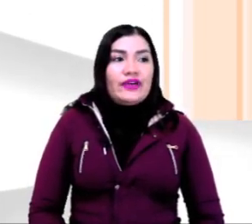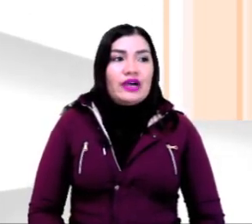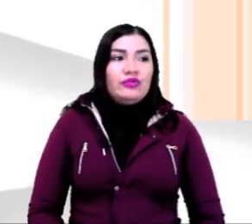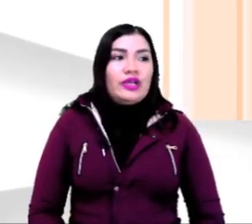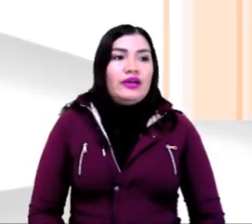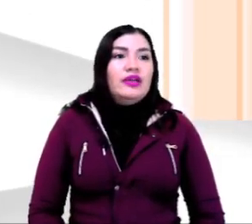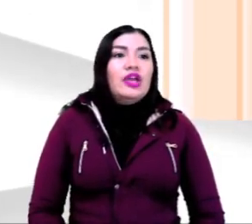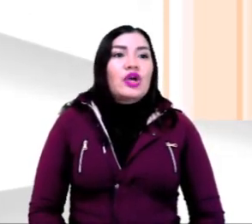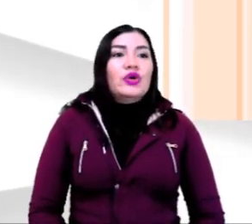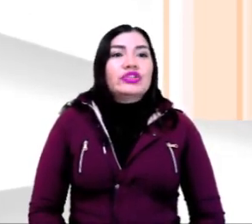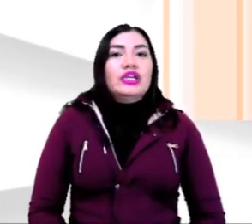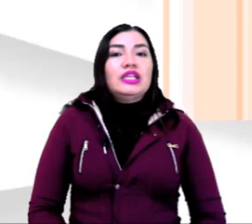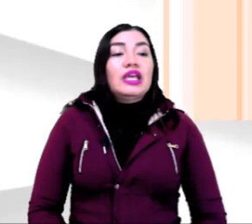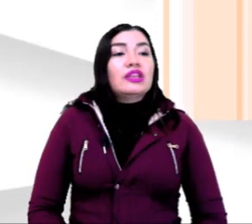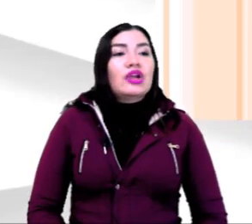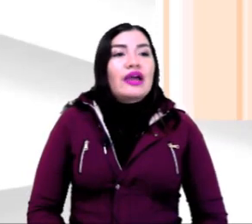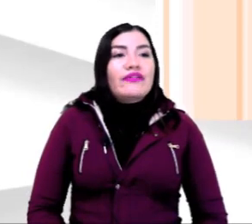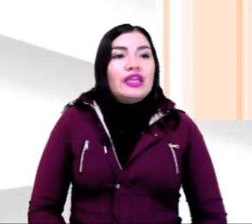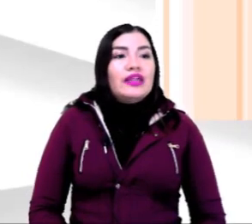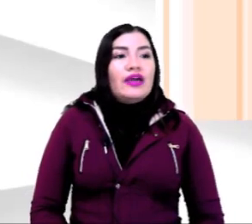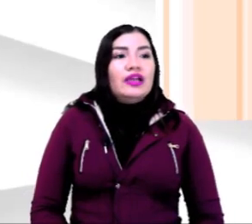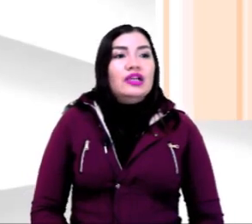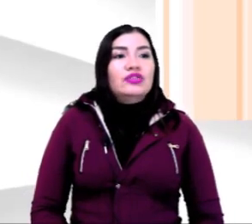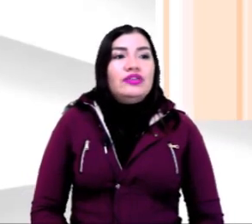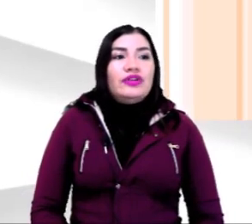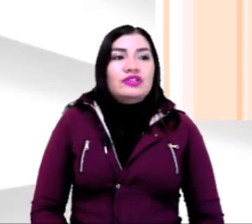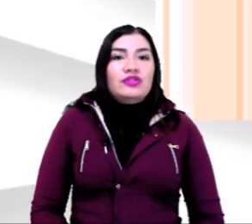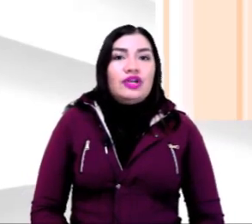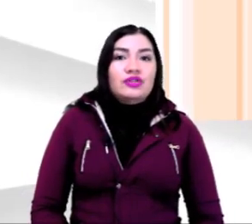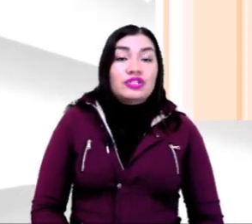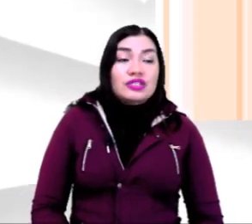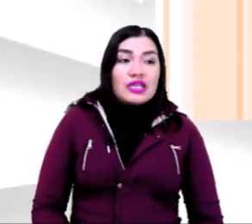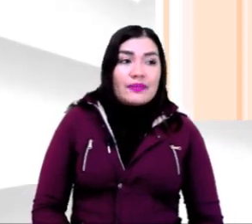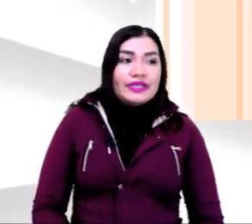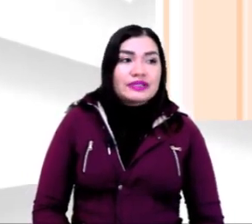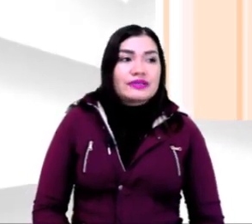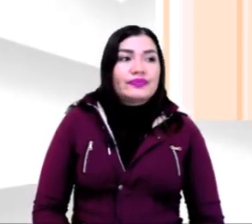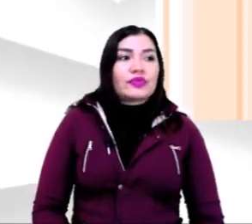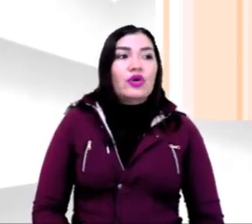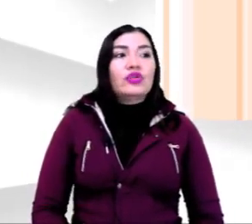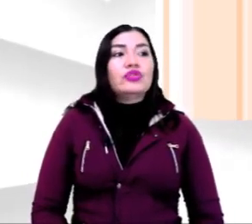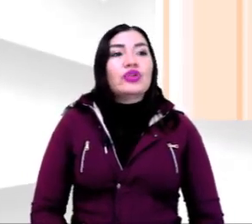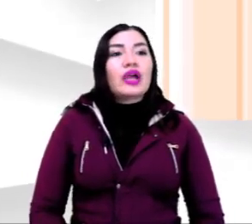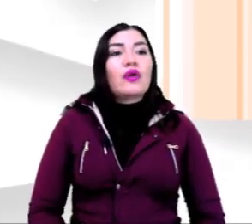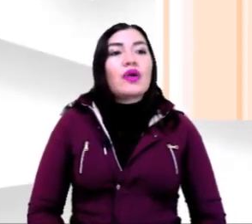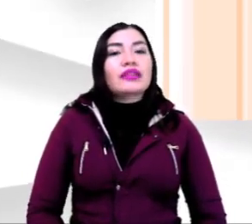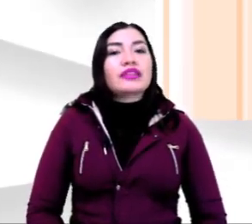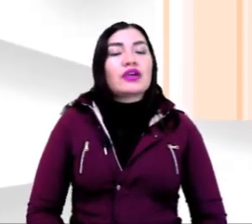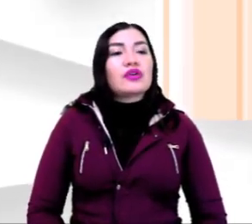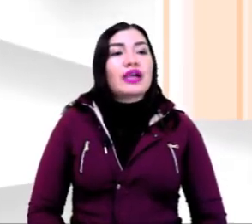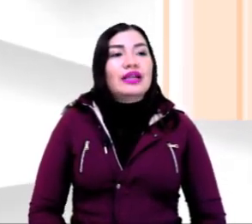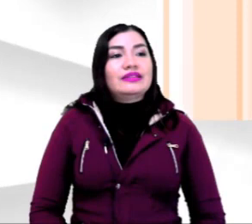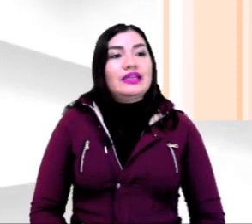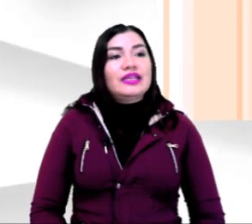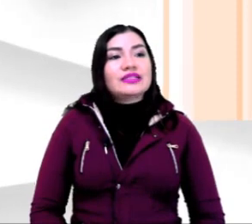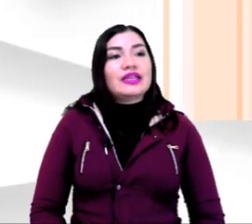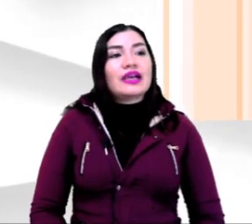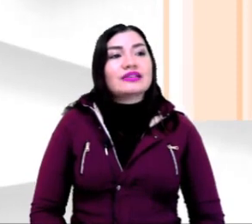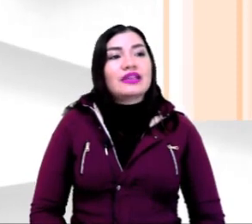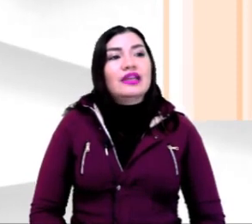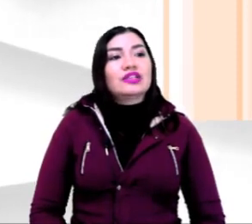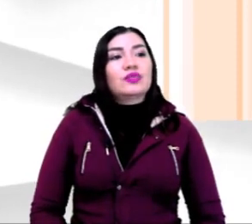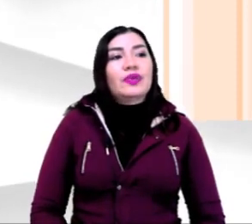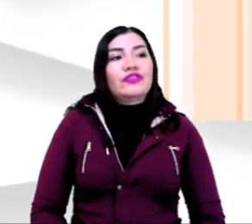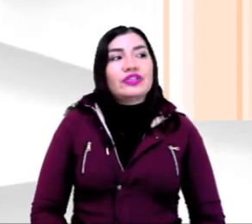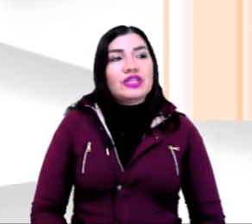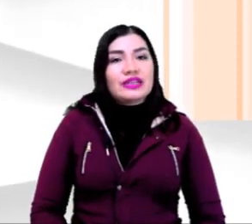y fauna, conteniendo la vida en los diversos ecosistemas. Honduras cuenta con características